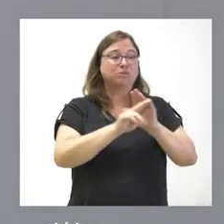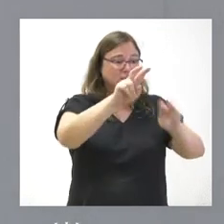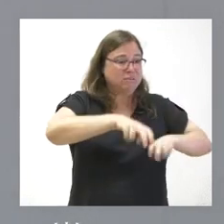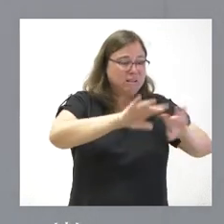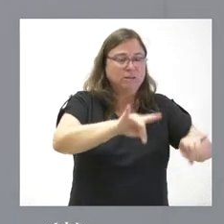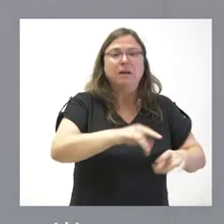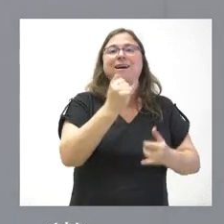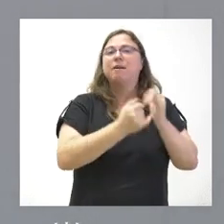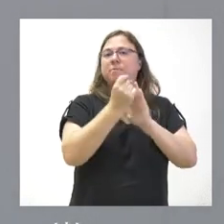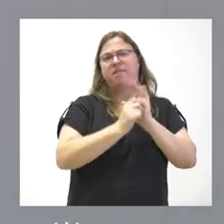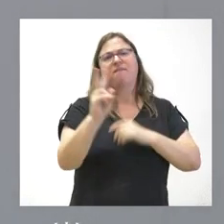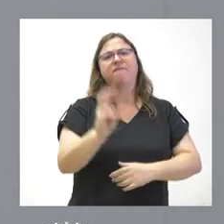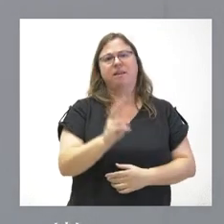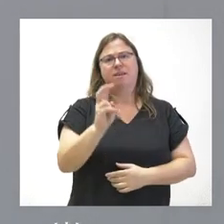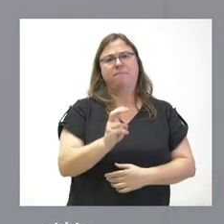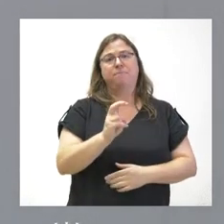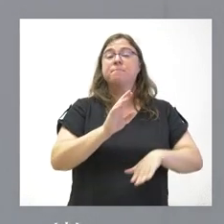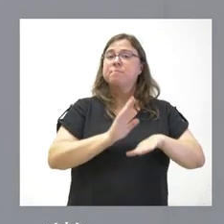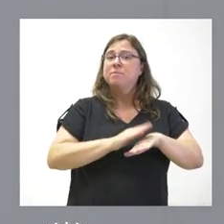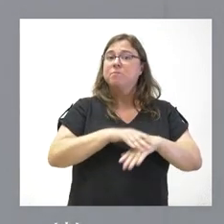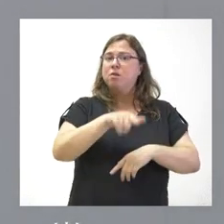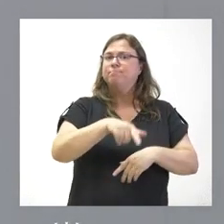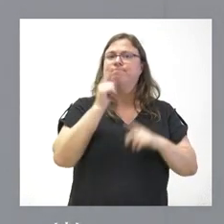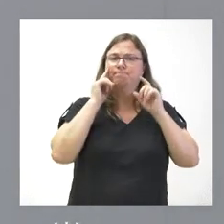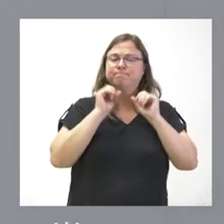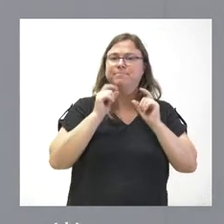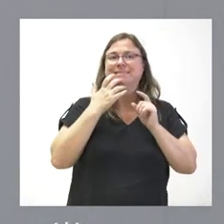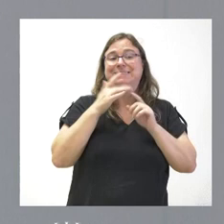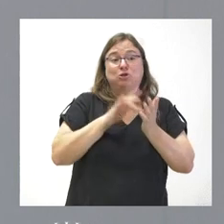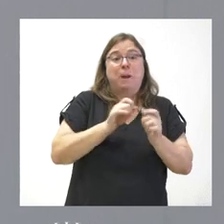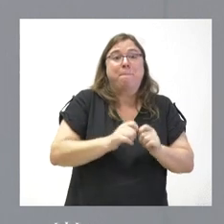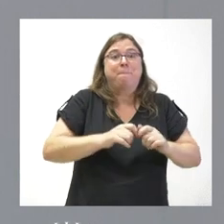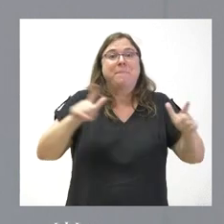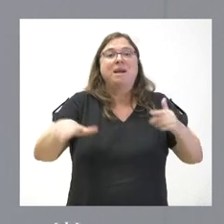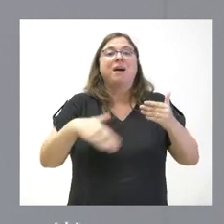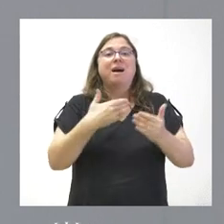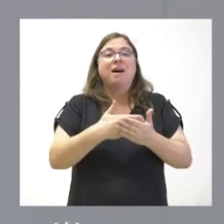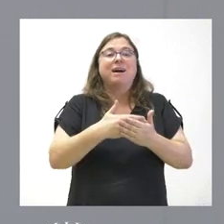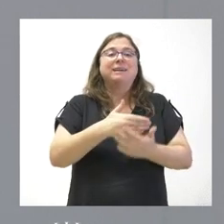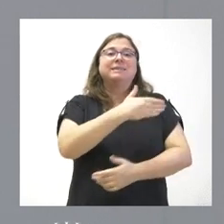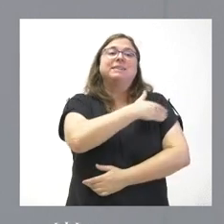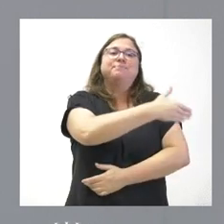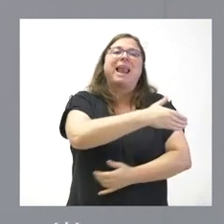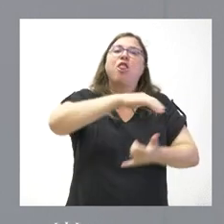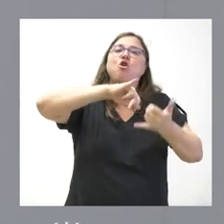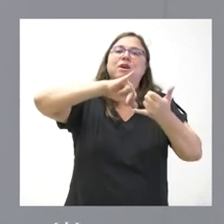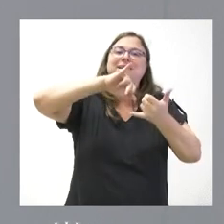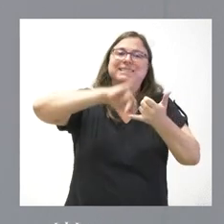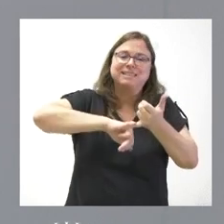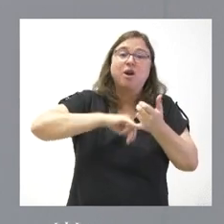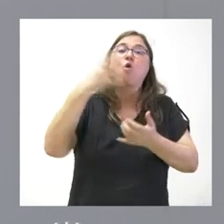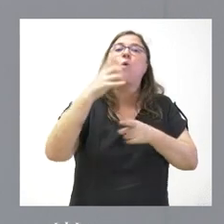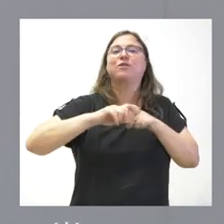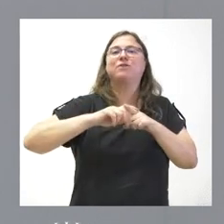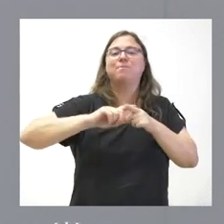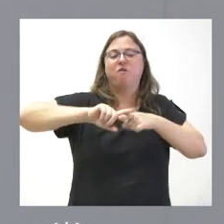que la medida es útil de esta forma aquí se extiende hasta los colaterales por consanguineidad de cuarto grado